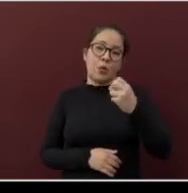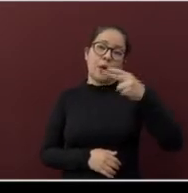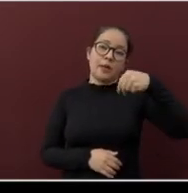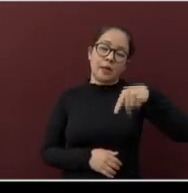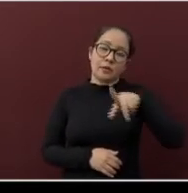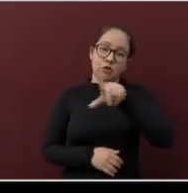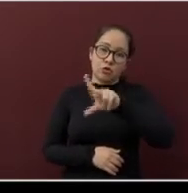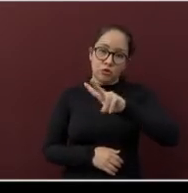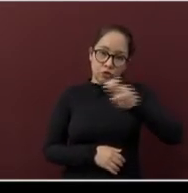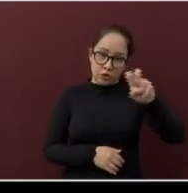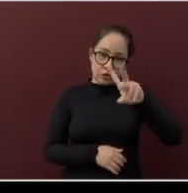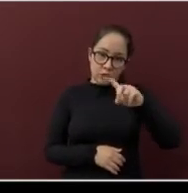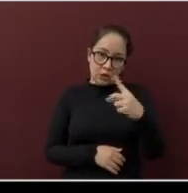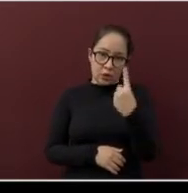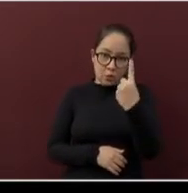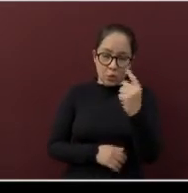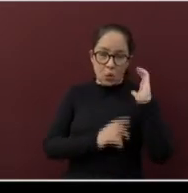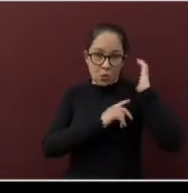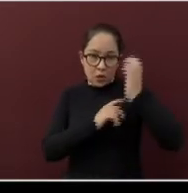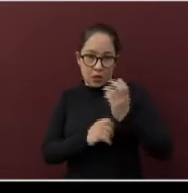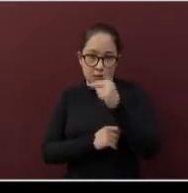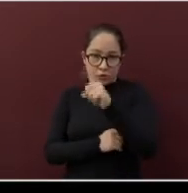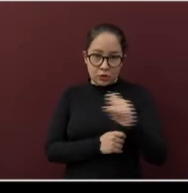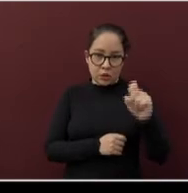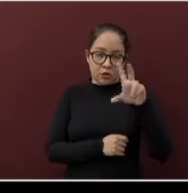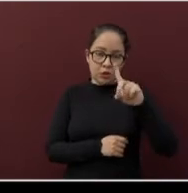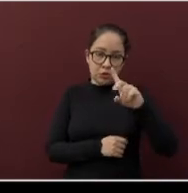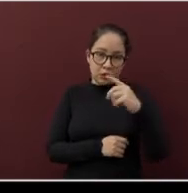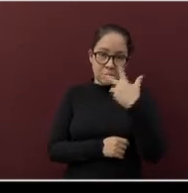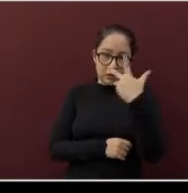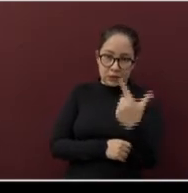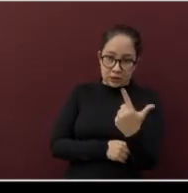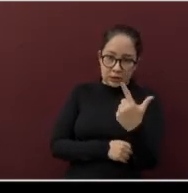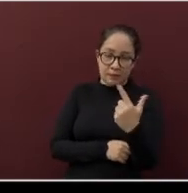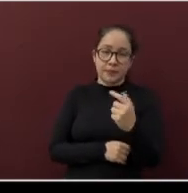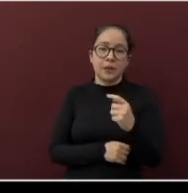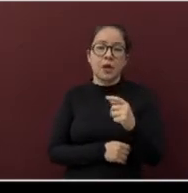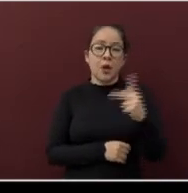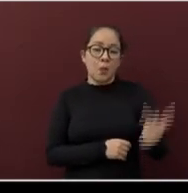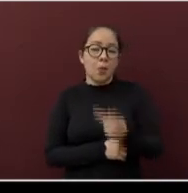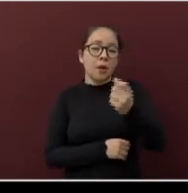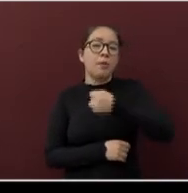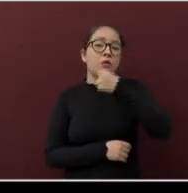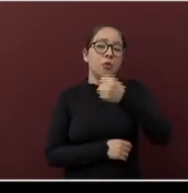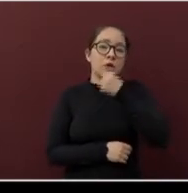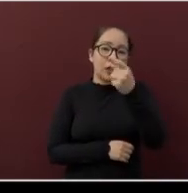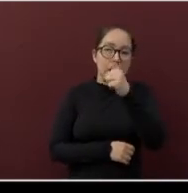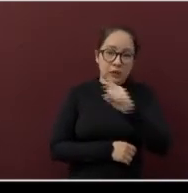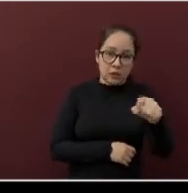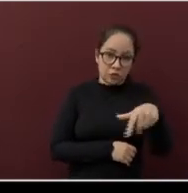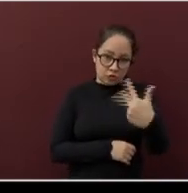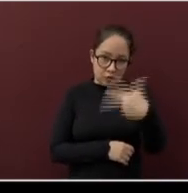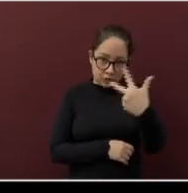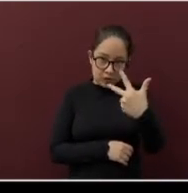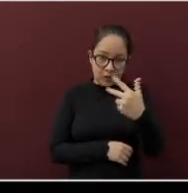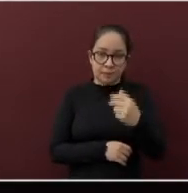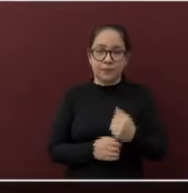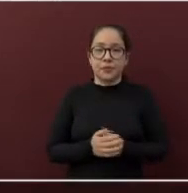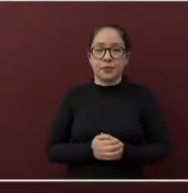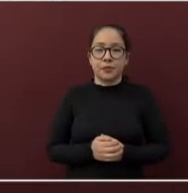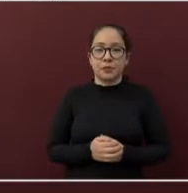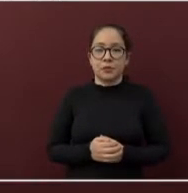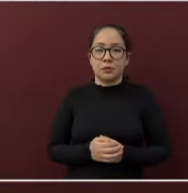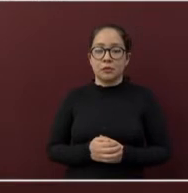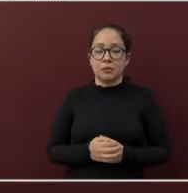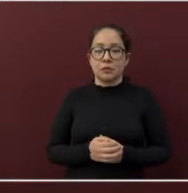231 álamo temapache 137 y puebloviejo 113 como se pueden